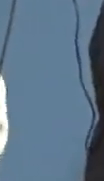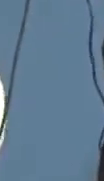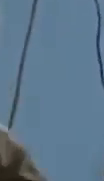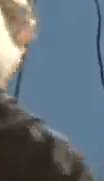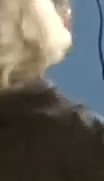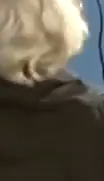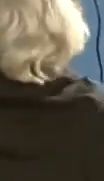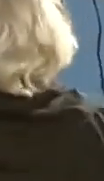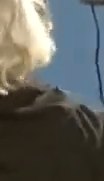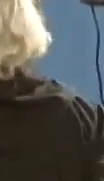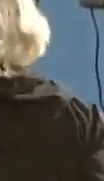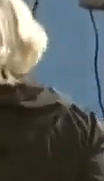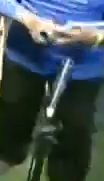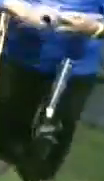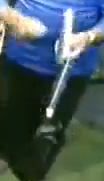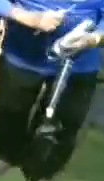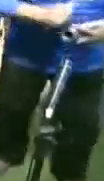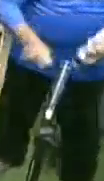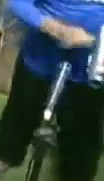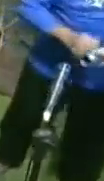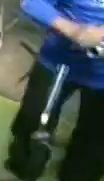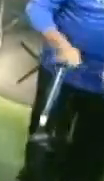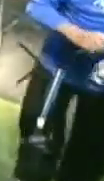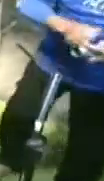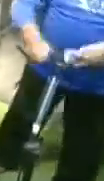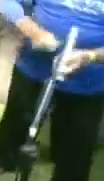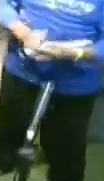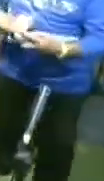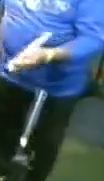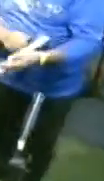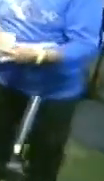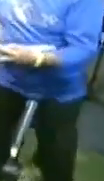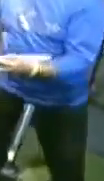como sola cortejaba y otro más la pretendía.